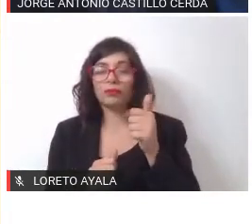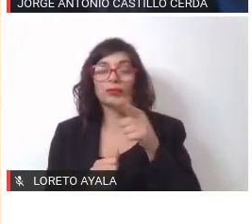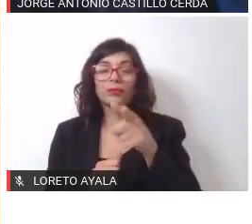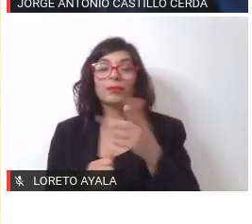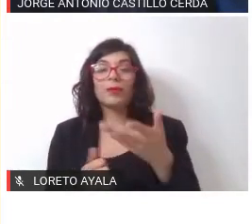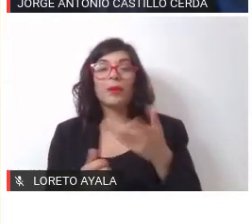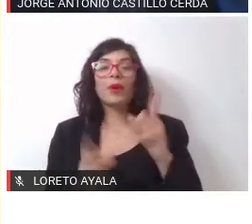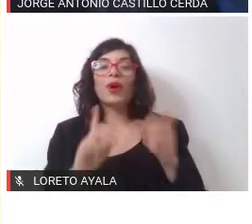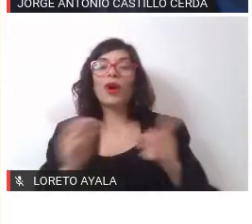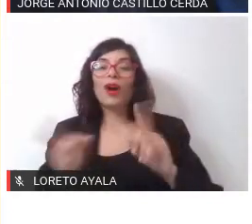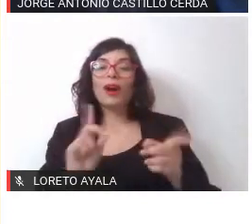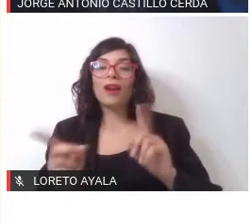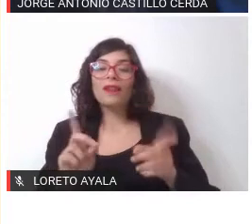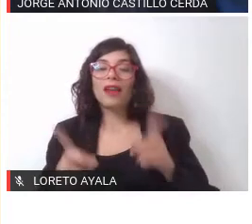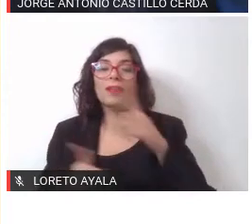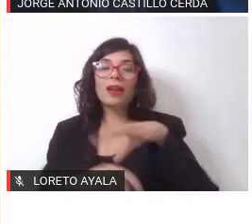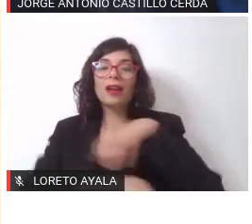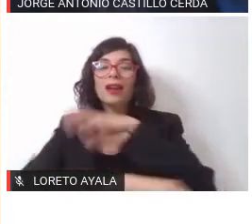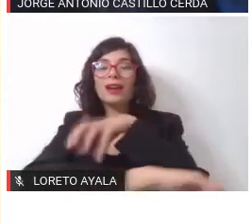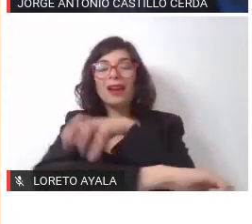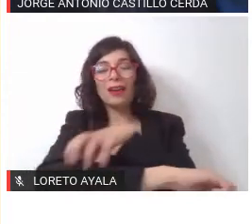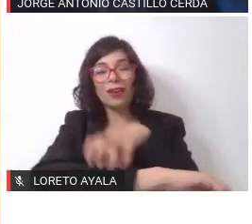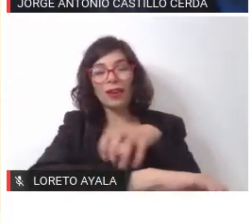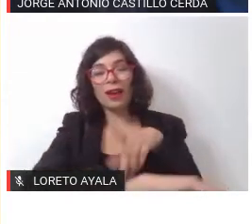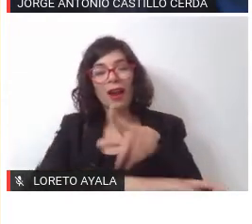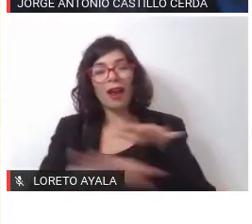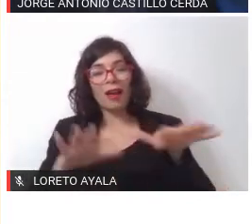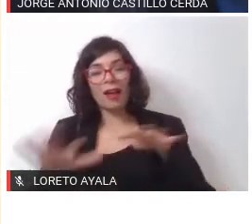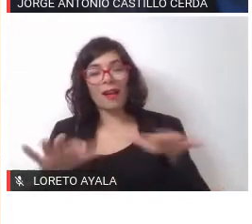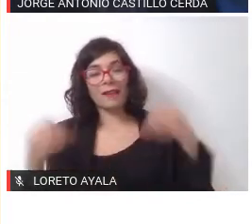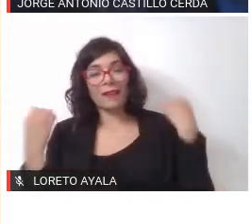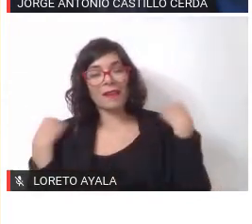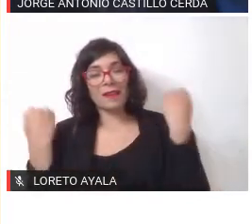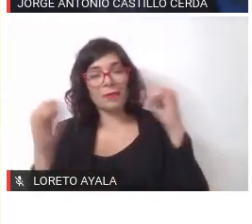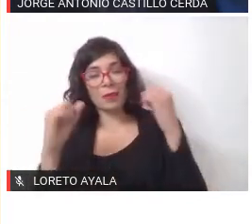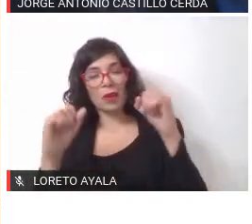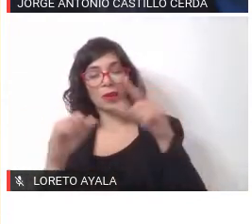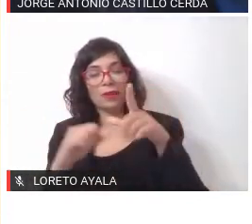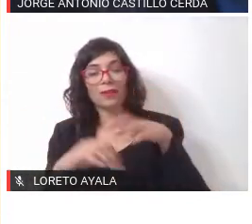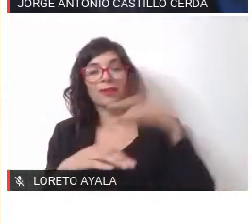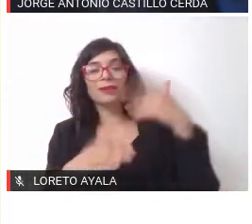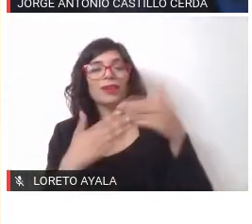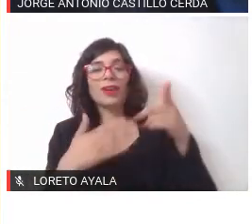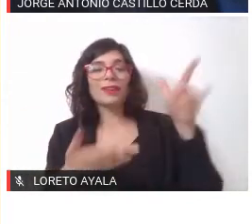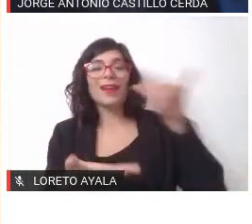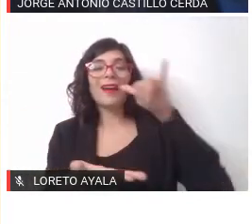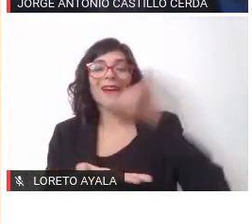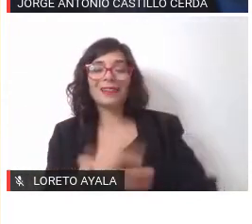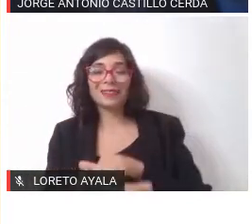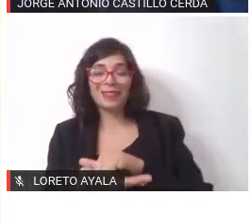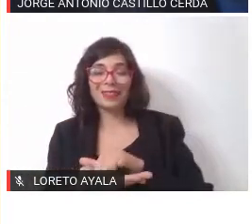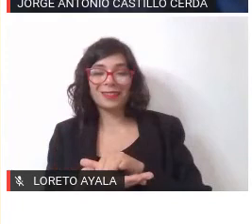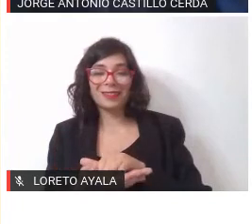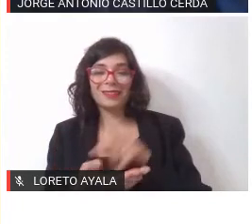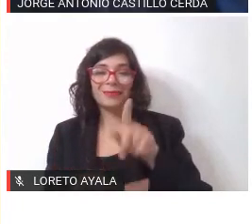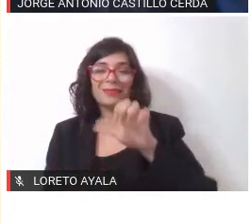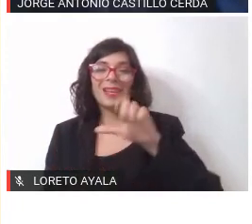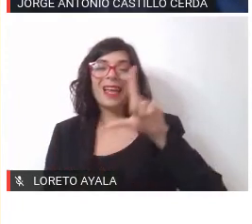coordinadora regional de actividad física de la región de Aysén, nuestra querida Elsie.